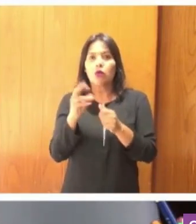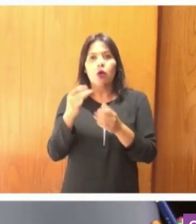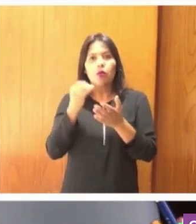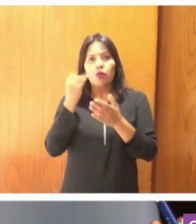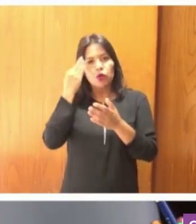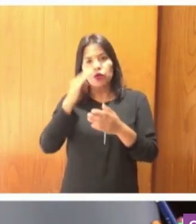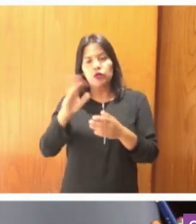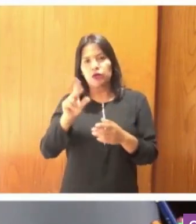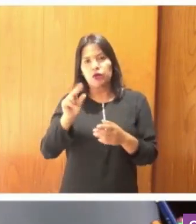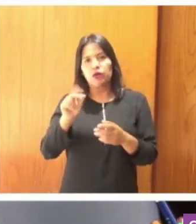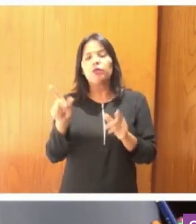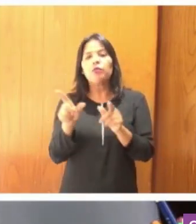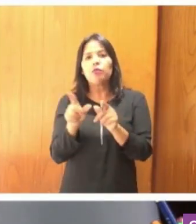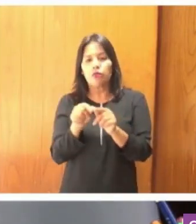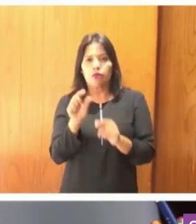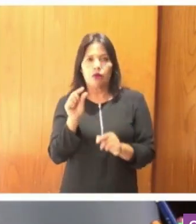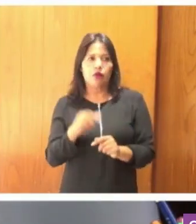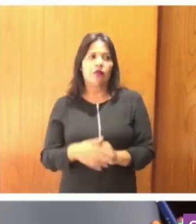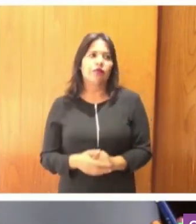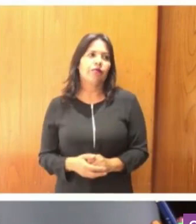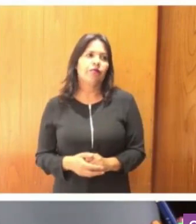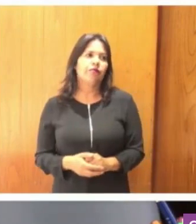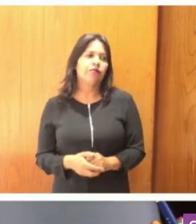falta ver qué dicen las comisionadas,